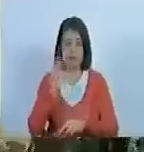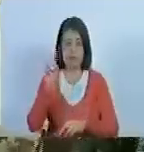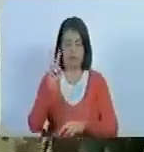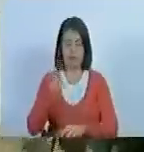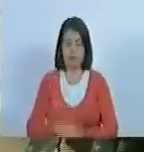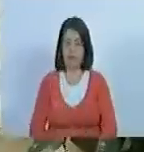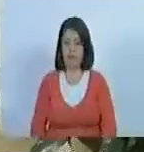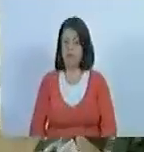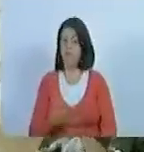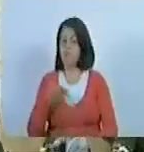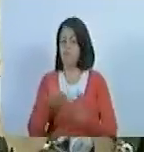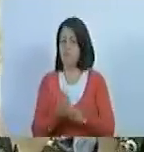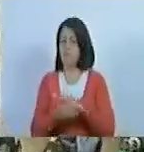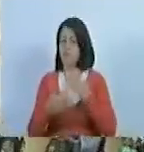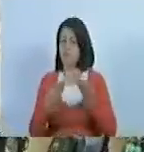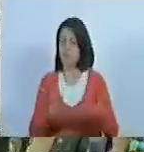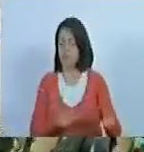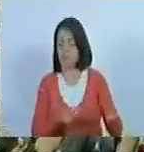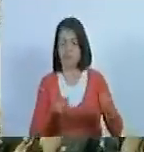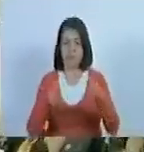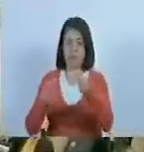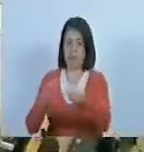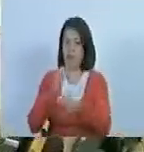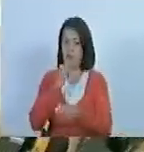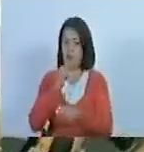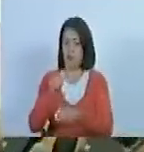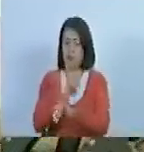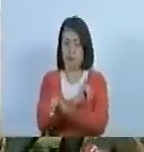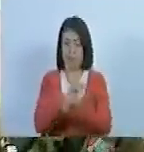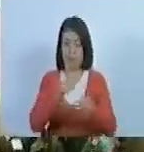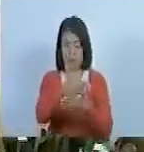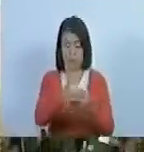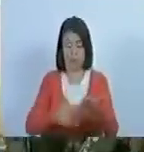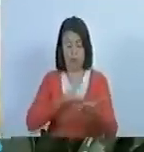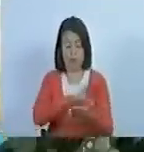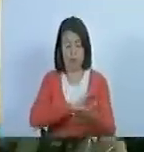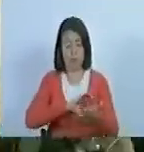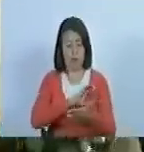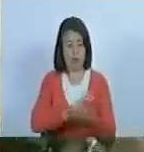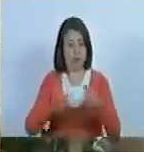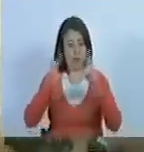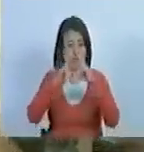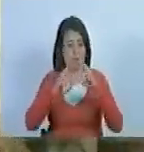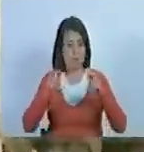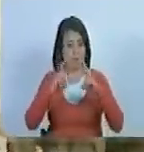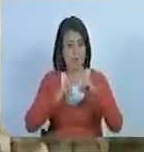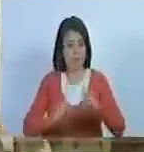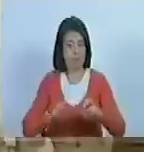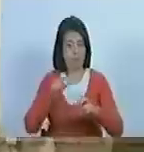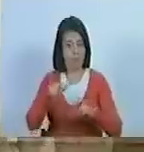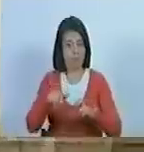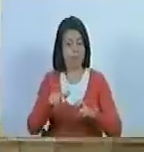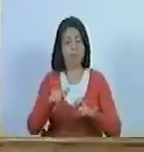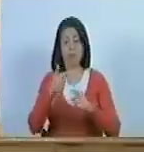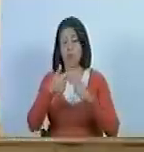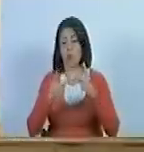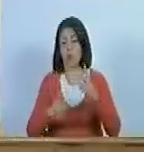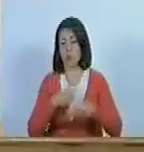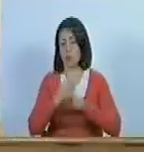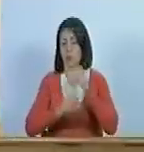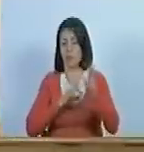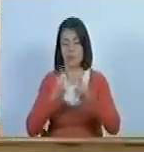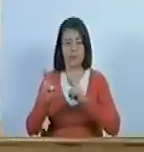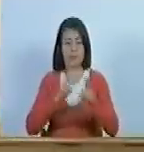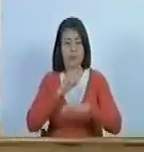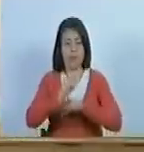Bolivariana de Venezuela, mediante la cual remite el informe final de la Comisión Parlamentaria de Investigación de las circunstancias